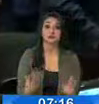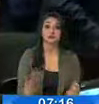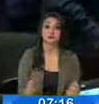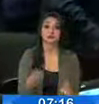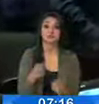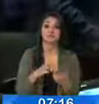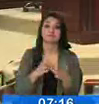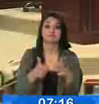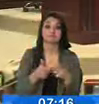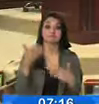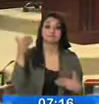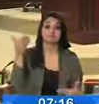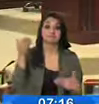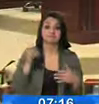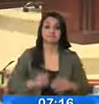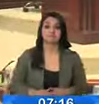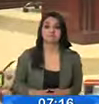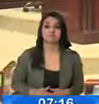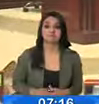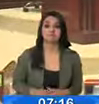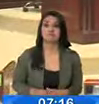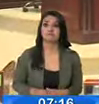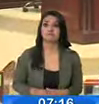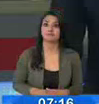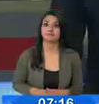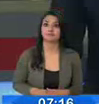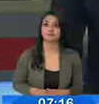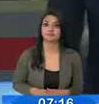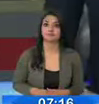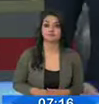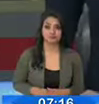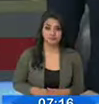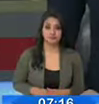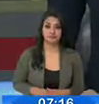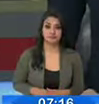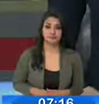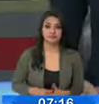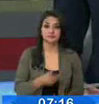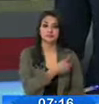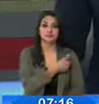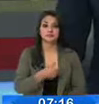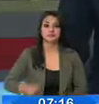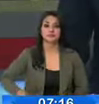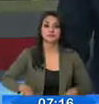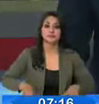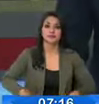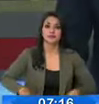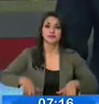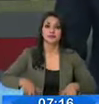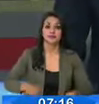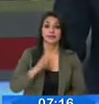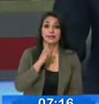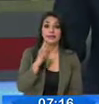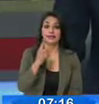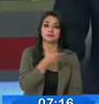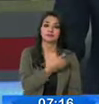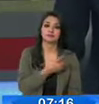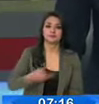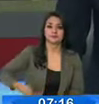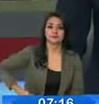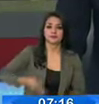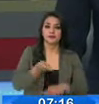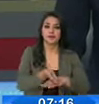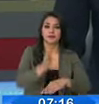crisis política. Informó Javier Gallo. El primer mandatario Lenín Moreno aseguró que el presidente de la Asamblea,